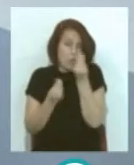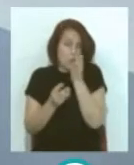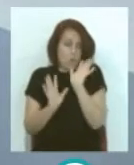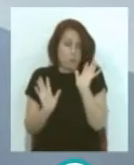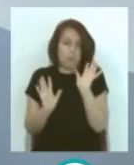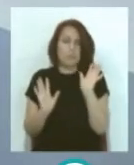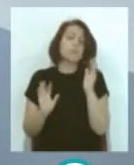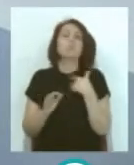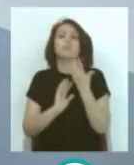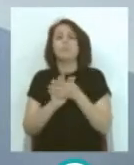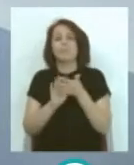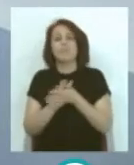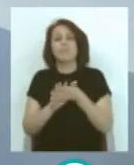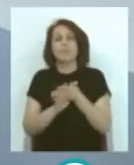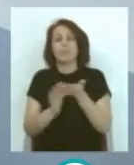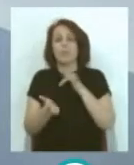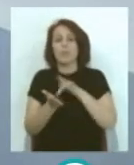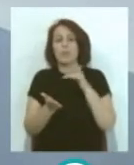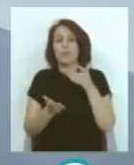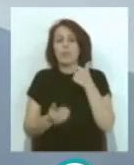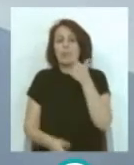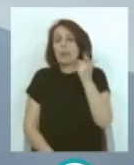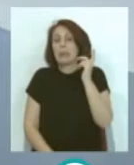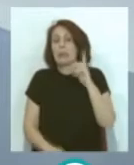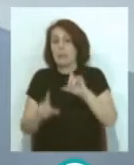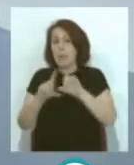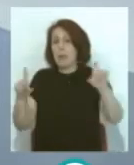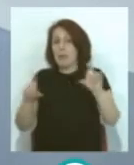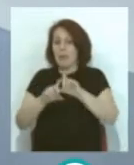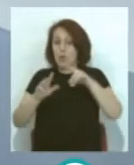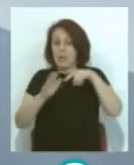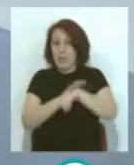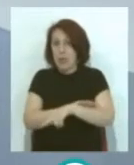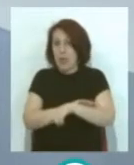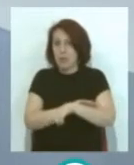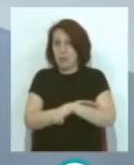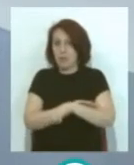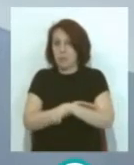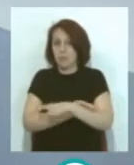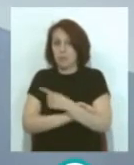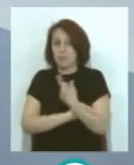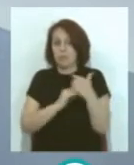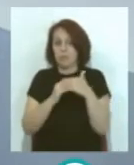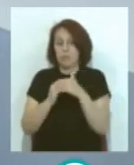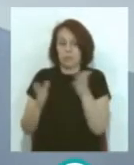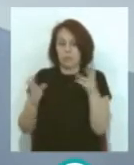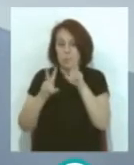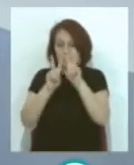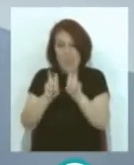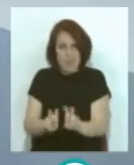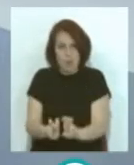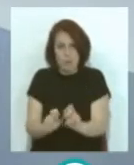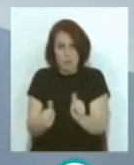lo que hablaba cuando se habla que el Departamento de Integridad había abierto una